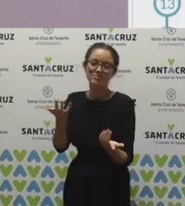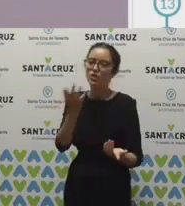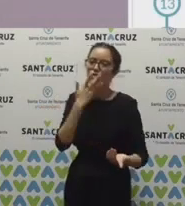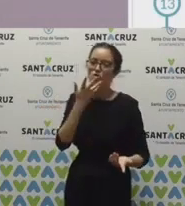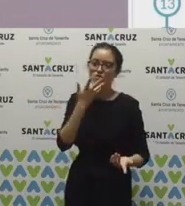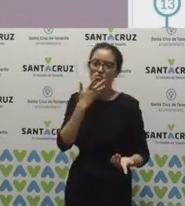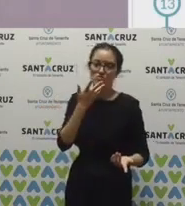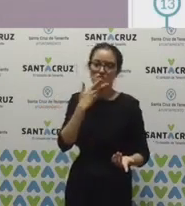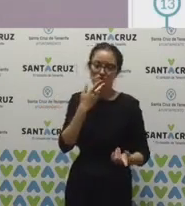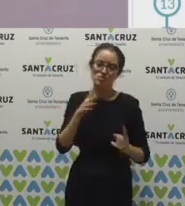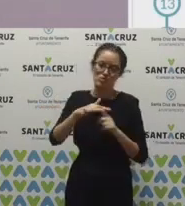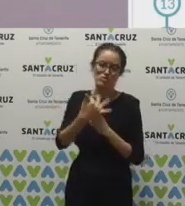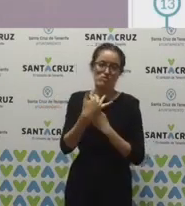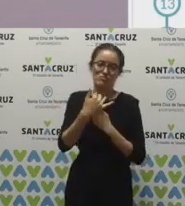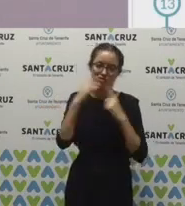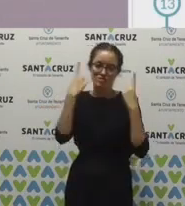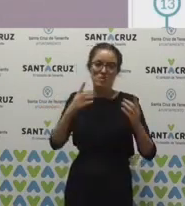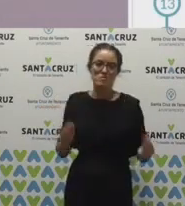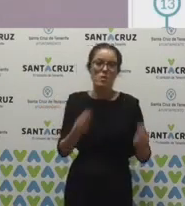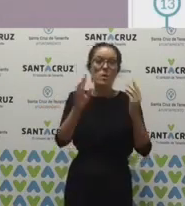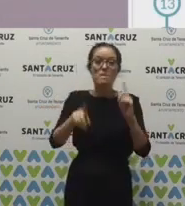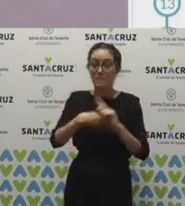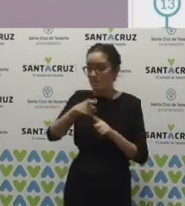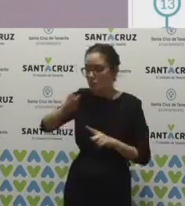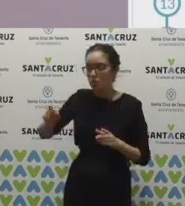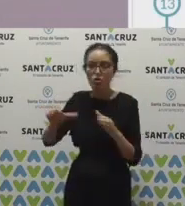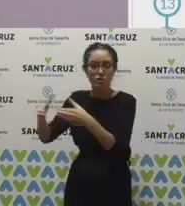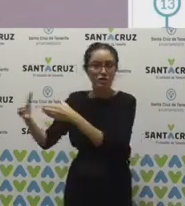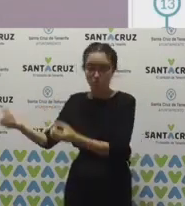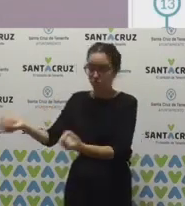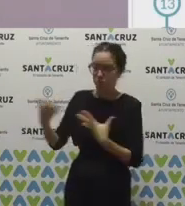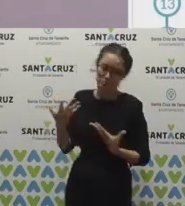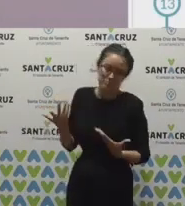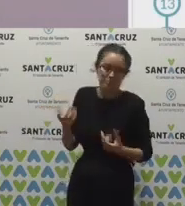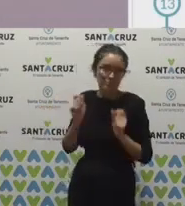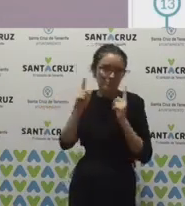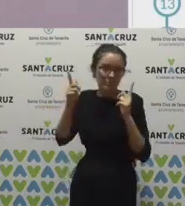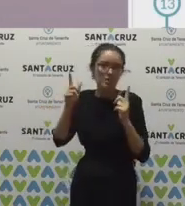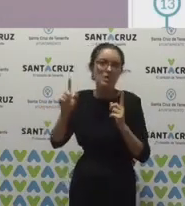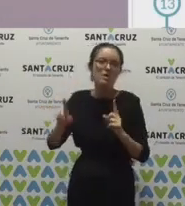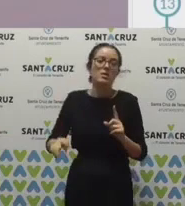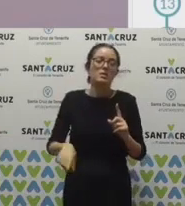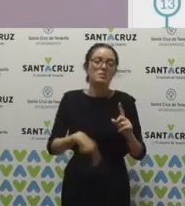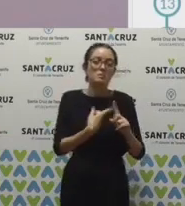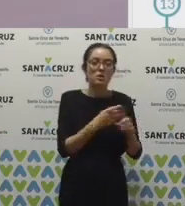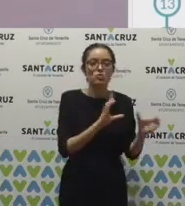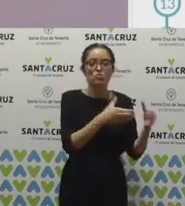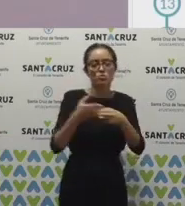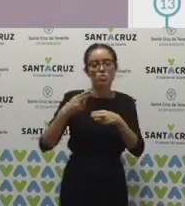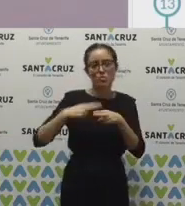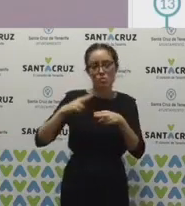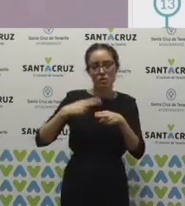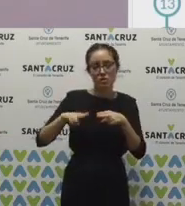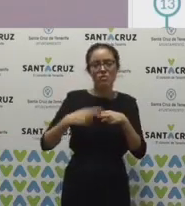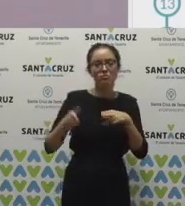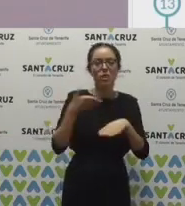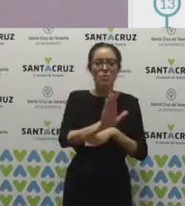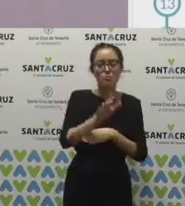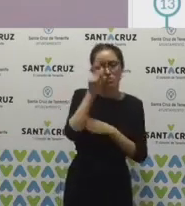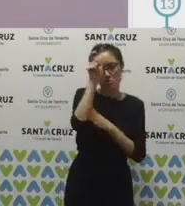igual que sucede al escuchar a los distintos colectivos e incluso al conjunto de los grupos políticos con representación municipal